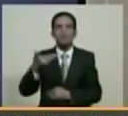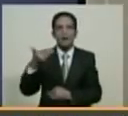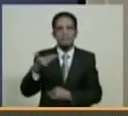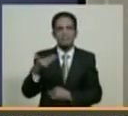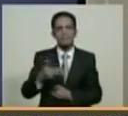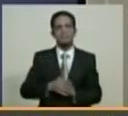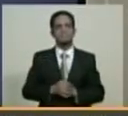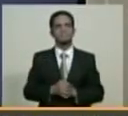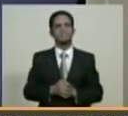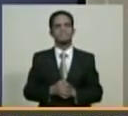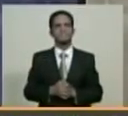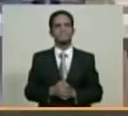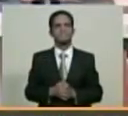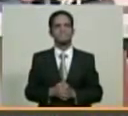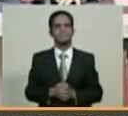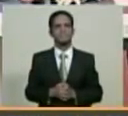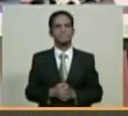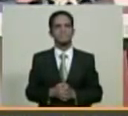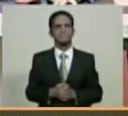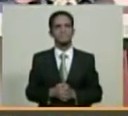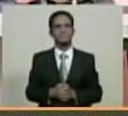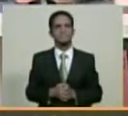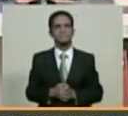compartir con el país. Adelante.